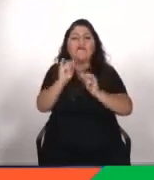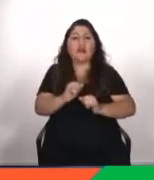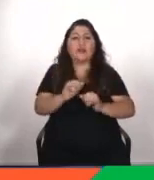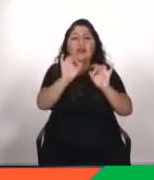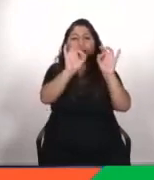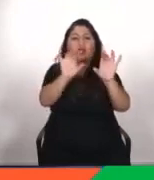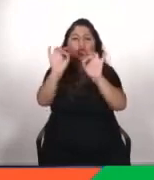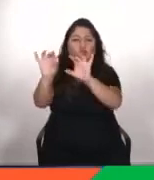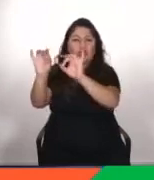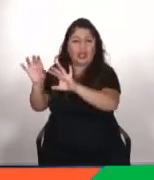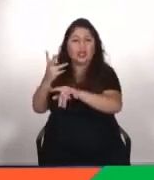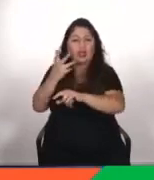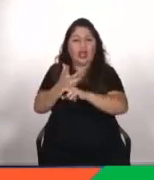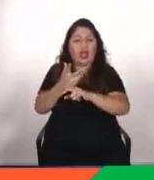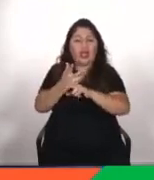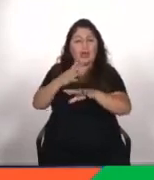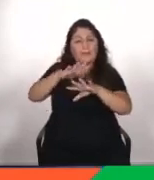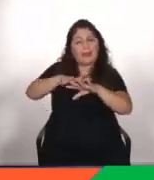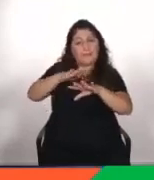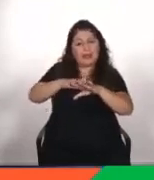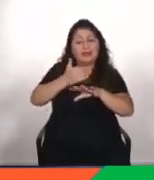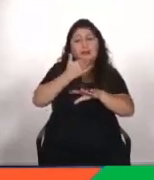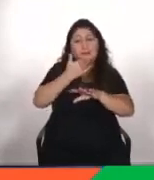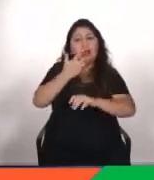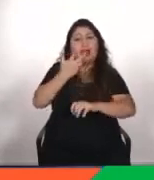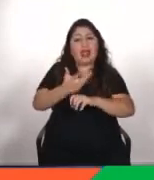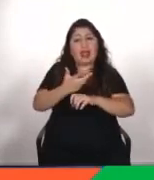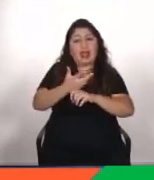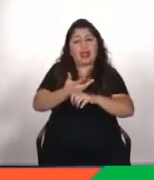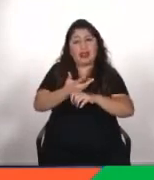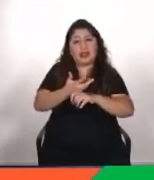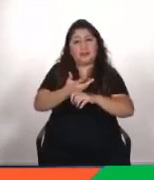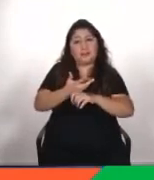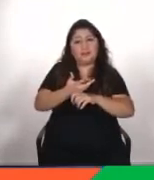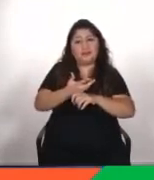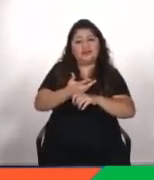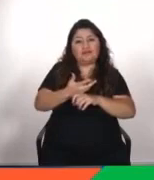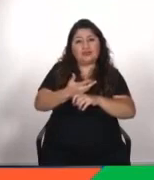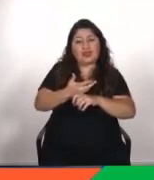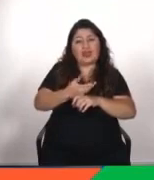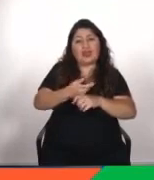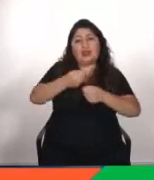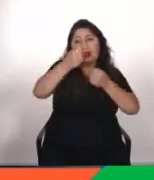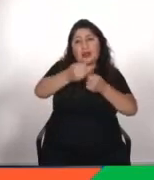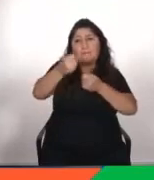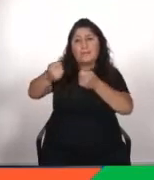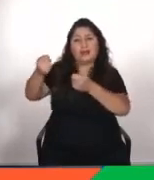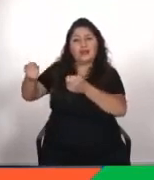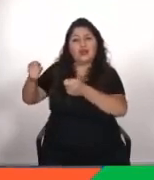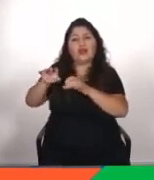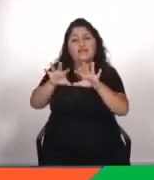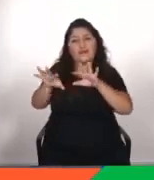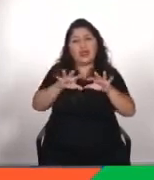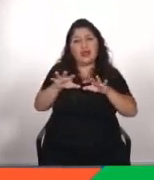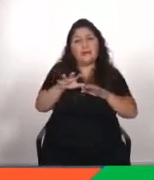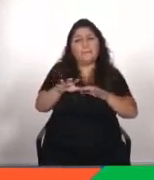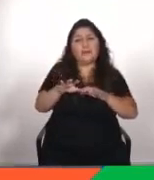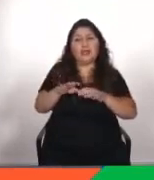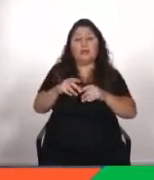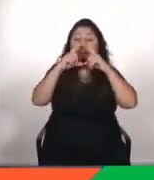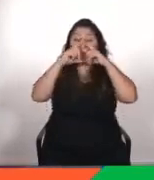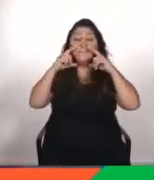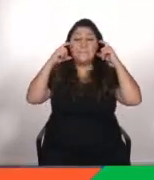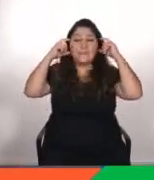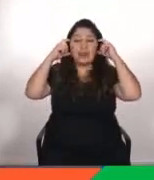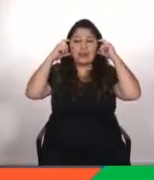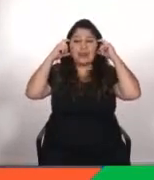en el que las matemáticas están presentes es en el reparto de bienes importantes y escasos, como por ejemplo los equipos de protección individual, las